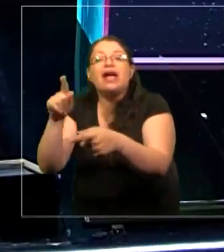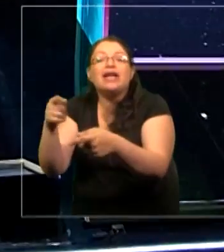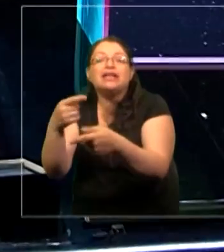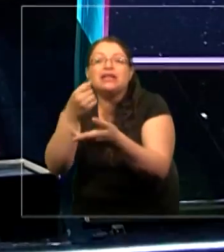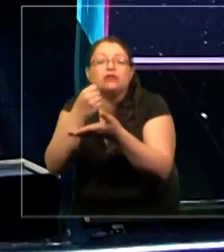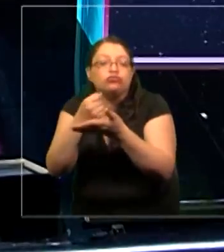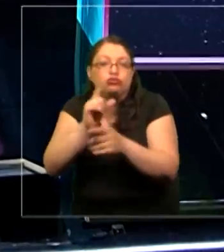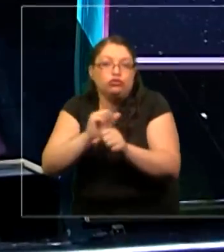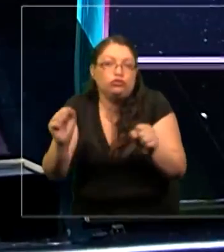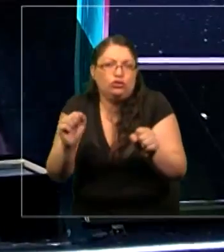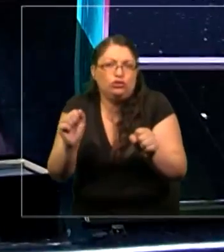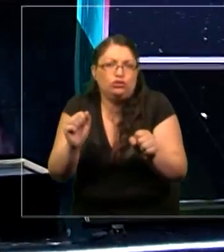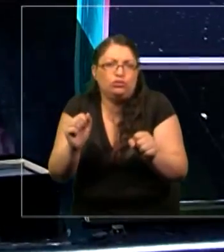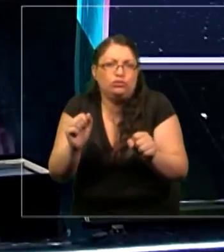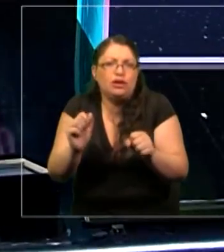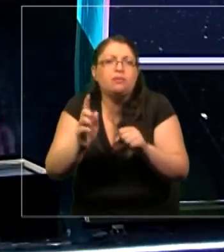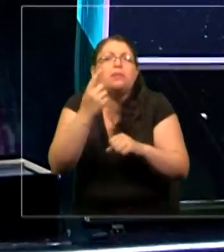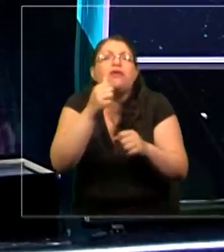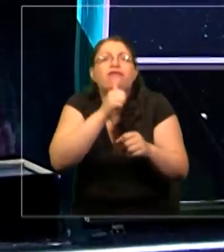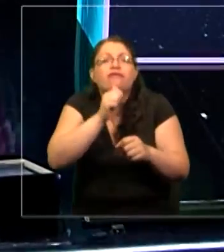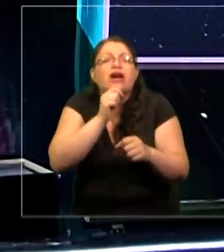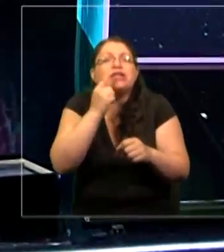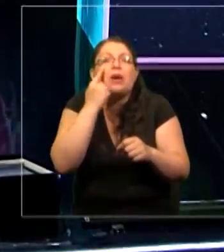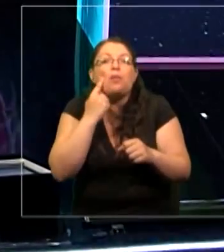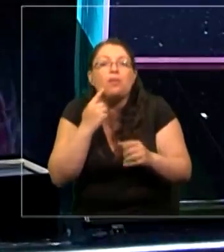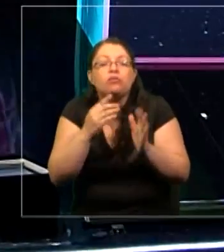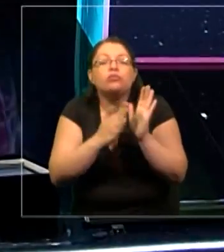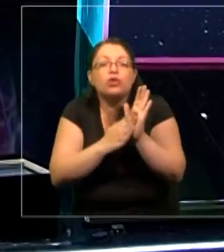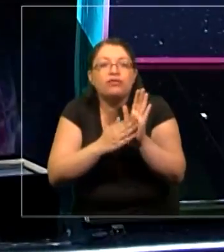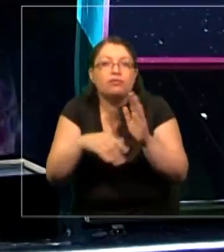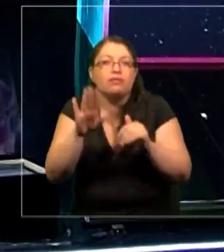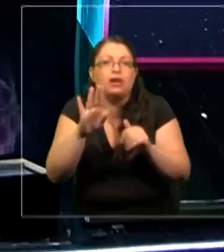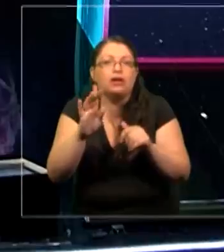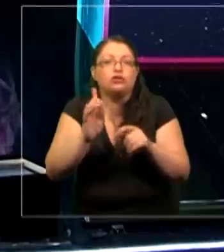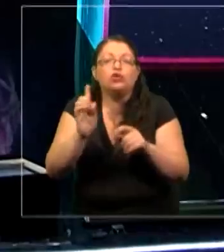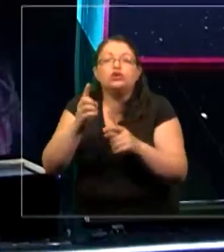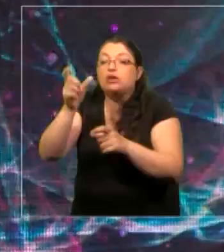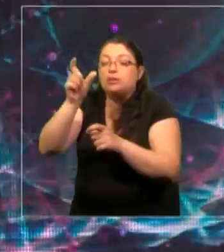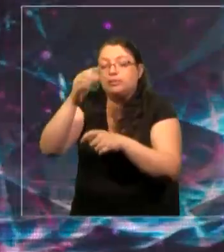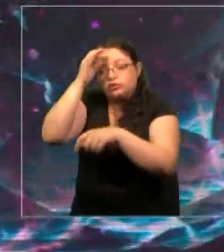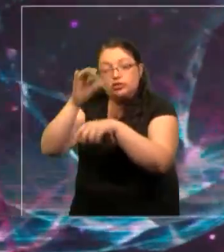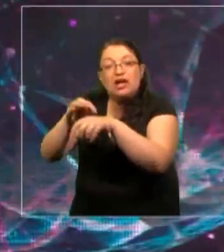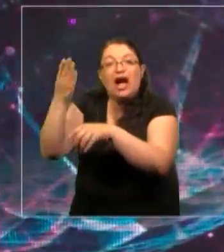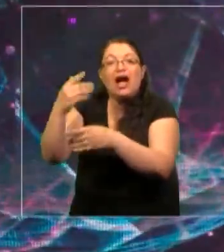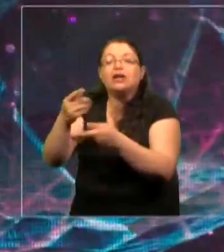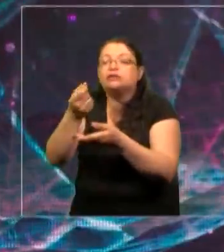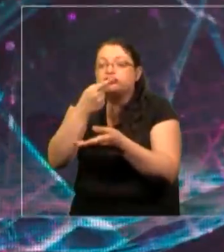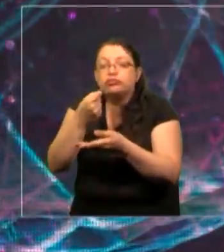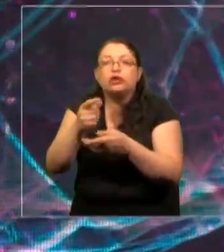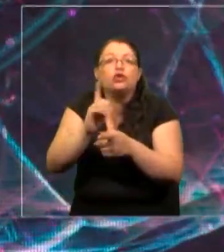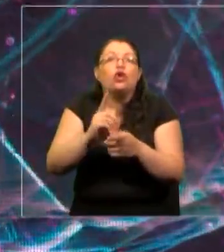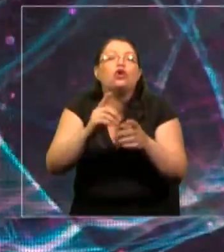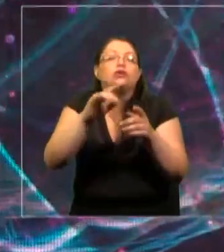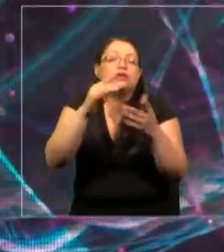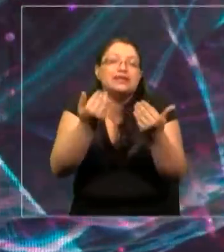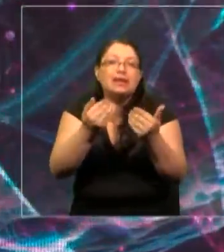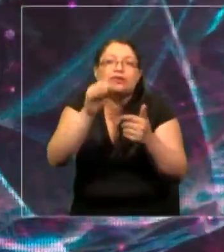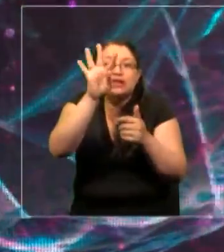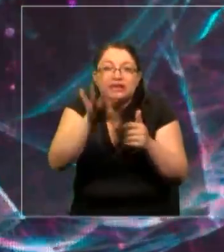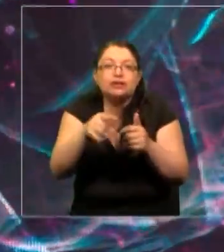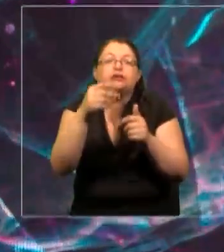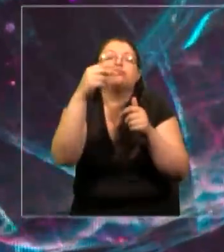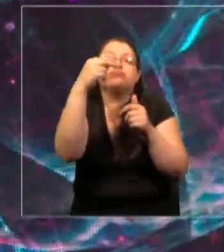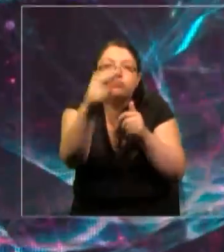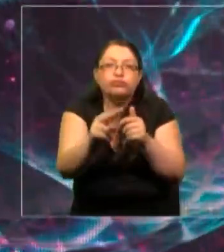pruebas, en vez de simplemente ver que otras personas tomaron ese fármaco. Tiene que ser una terapia personalizada a usted, y queremos invertir